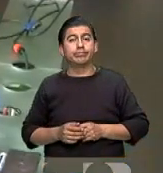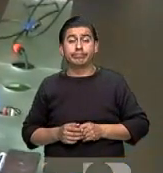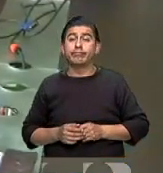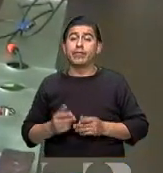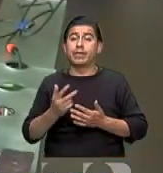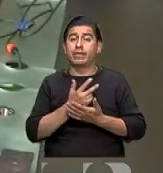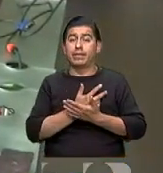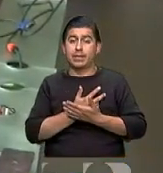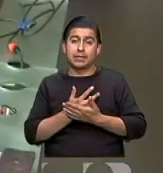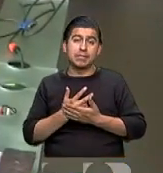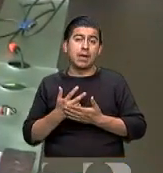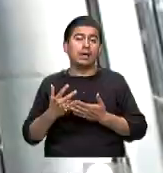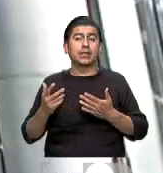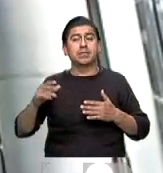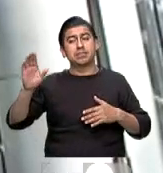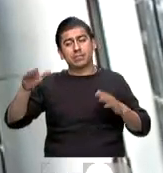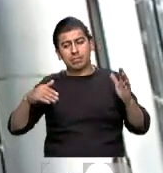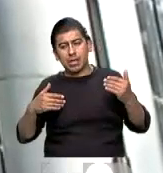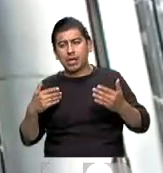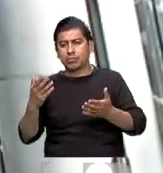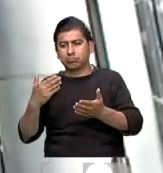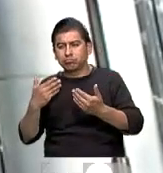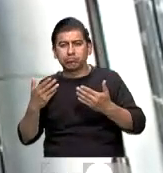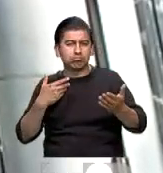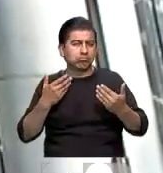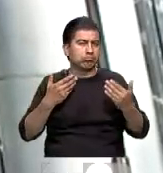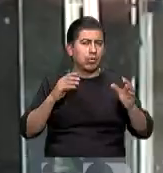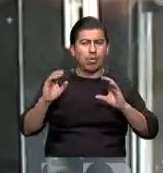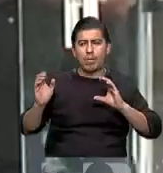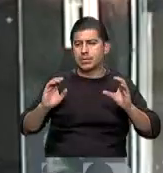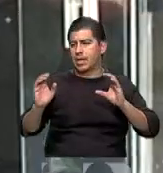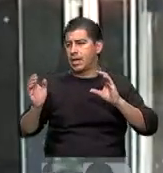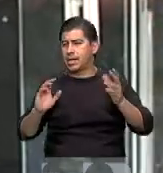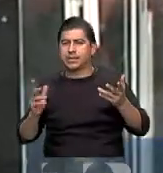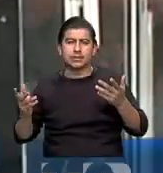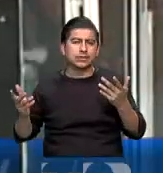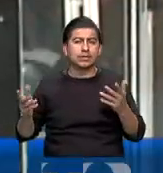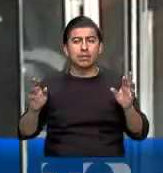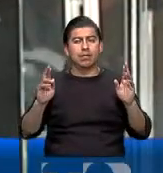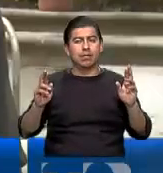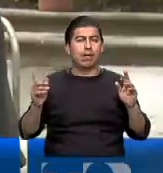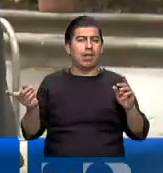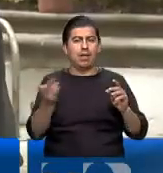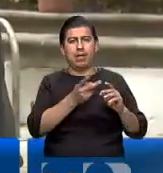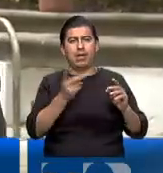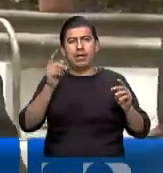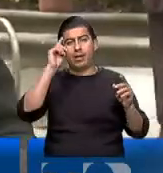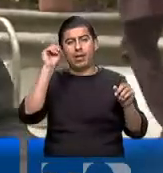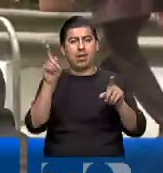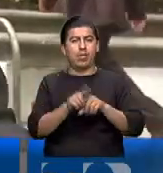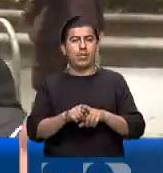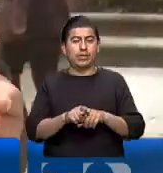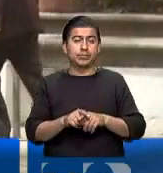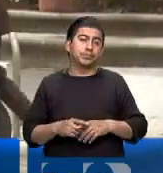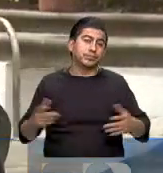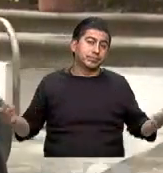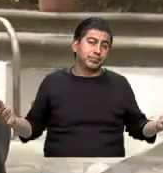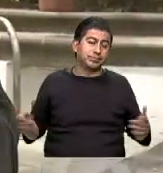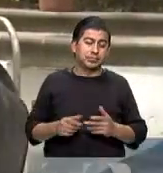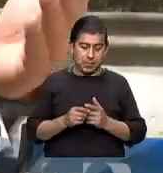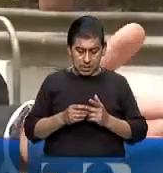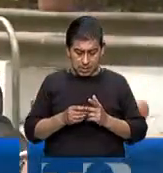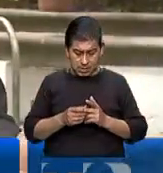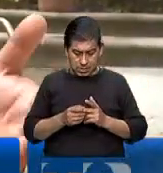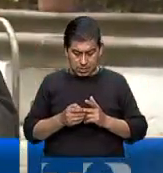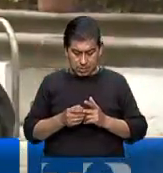más para acercar posiciones y conseguir un consenso entre los dos sectores así las cosas lo que